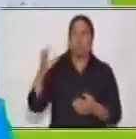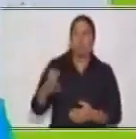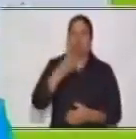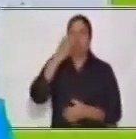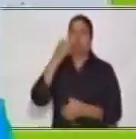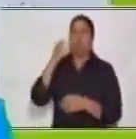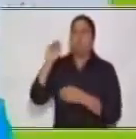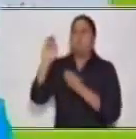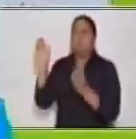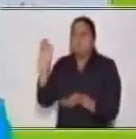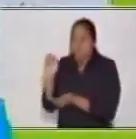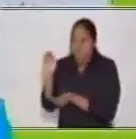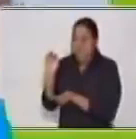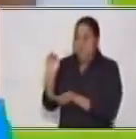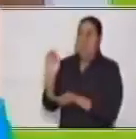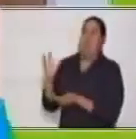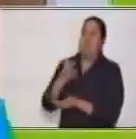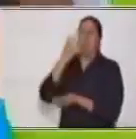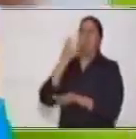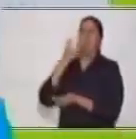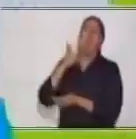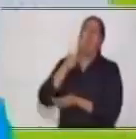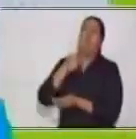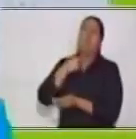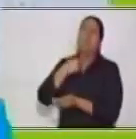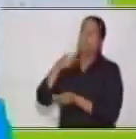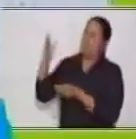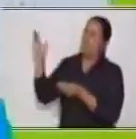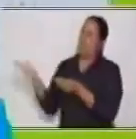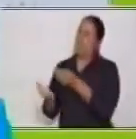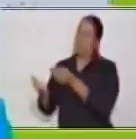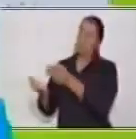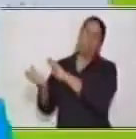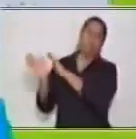encontramos? Se enojó y cortó la milpa.